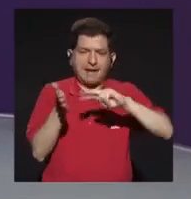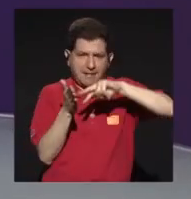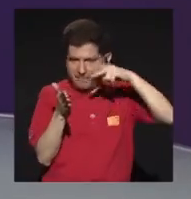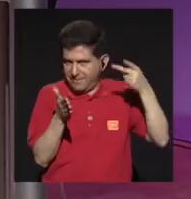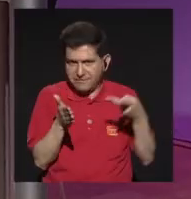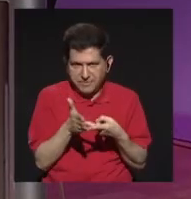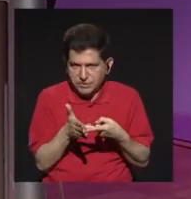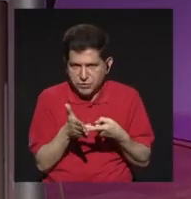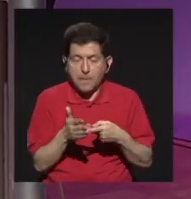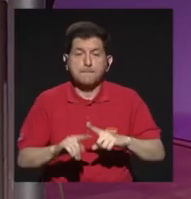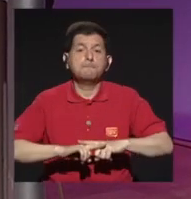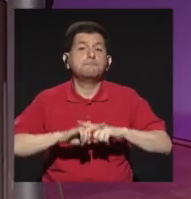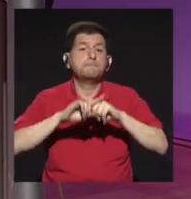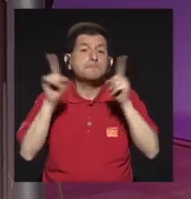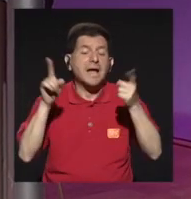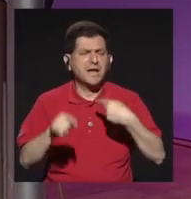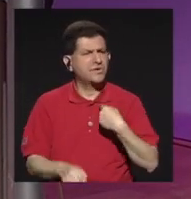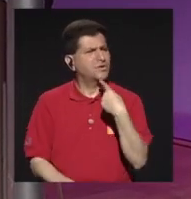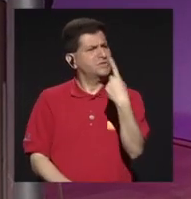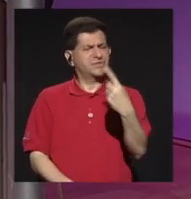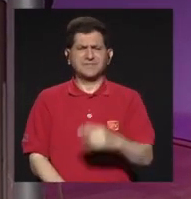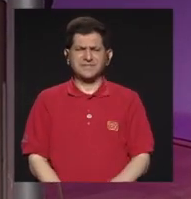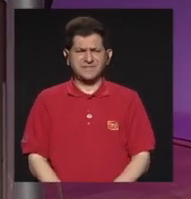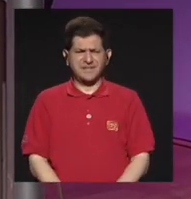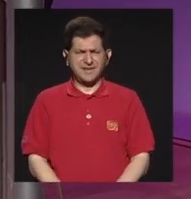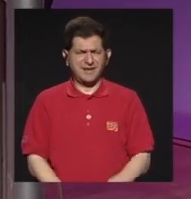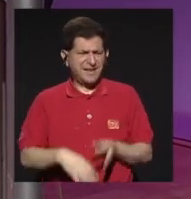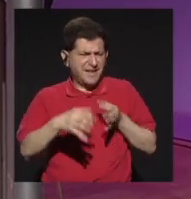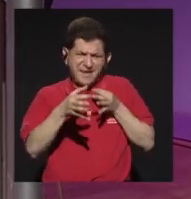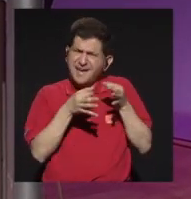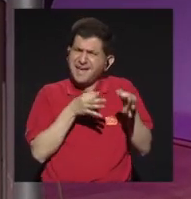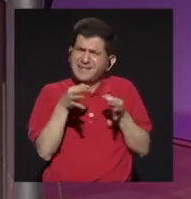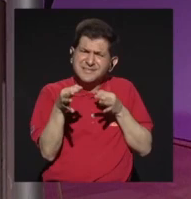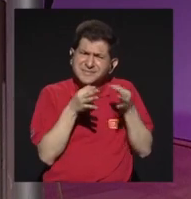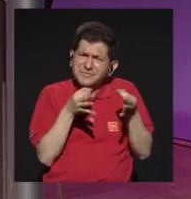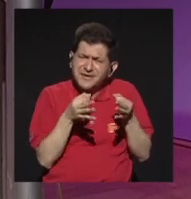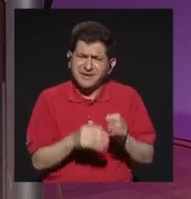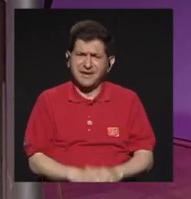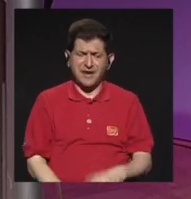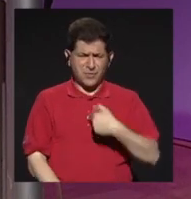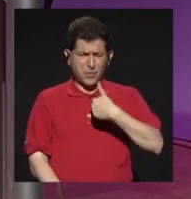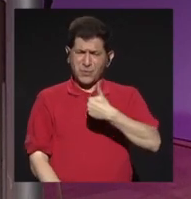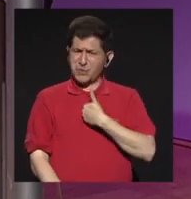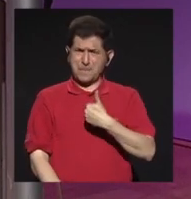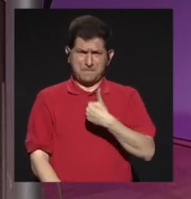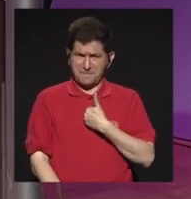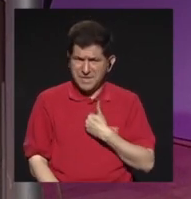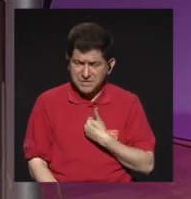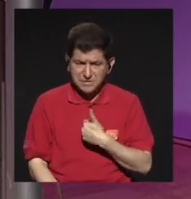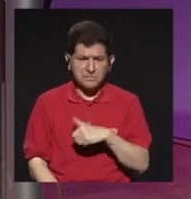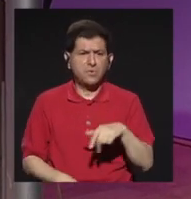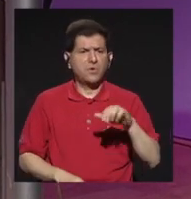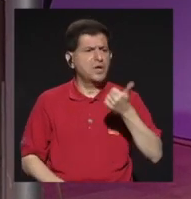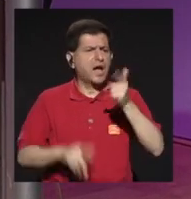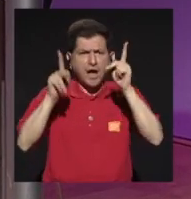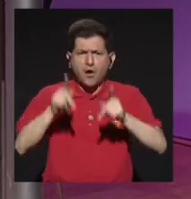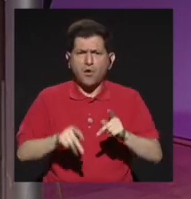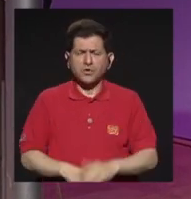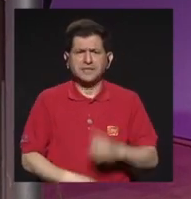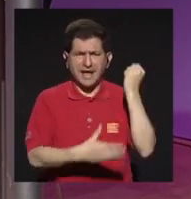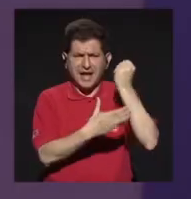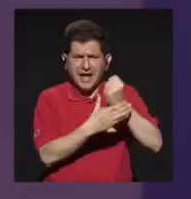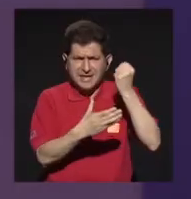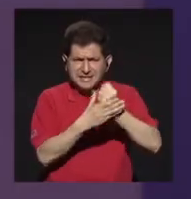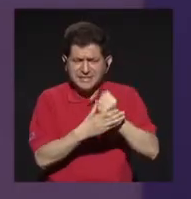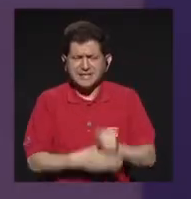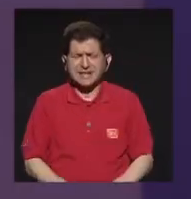general pero entonces yo decía bueno como le puedes explicar explicarte tú misma y explicarle a la gente cuál es el feminicidio